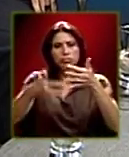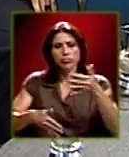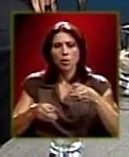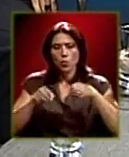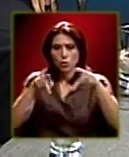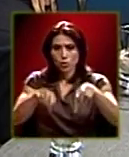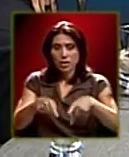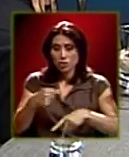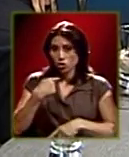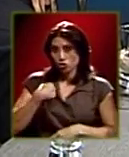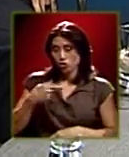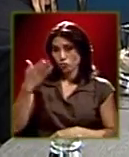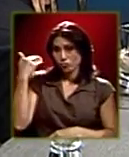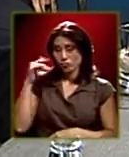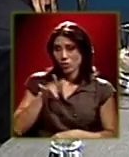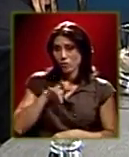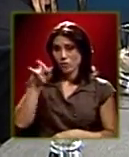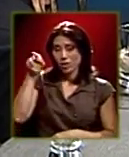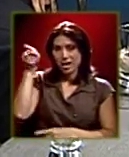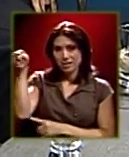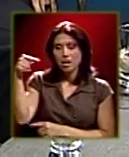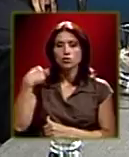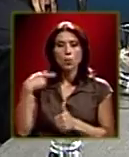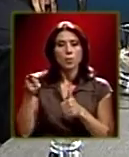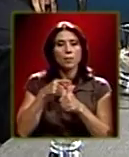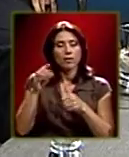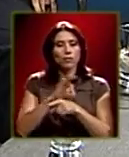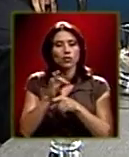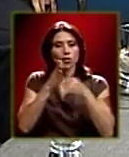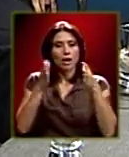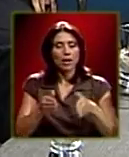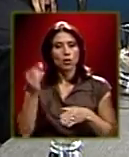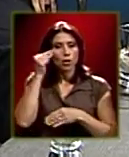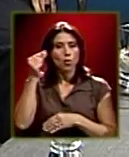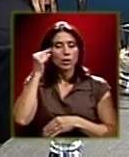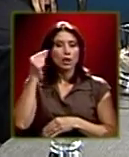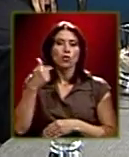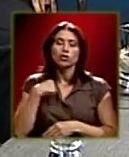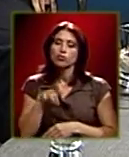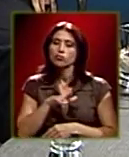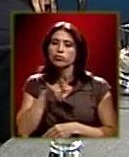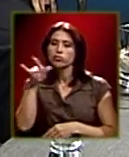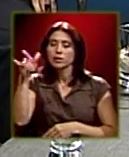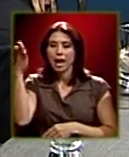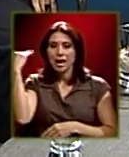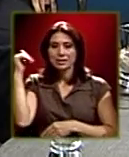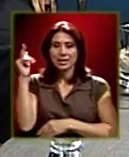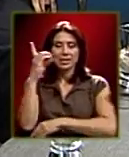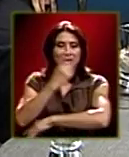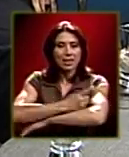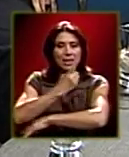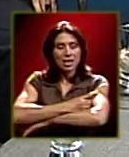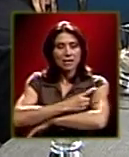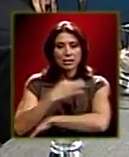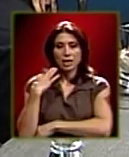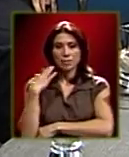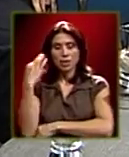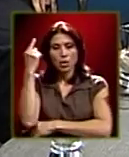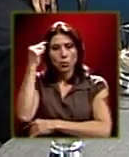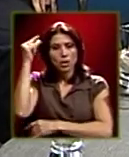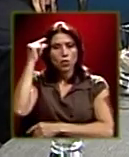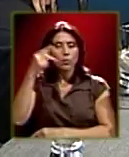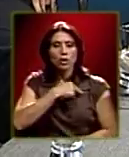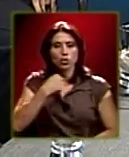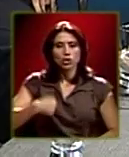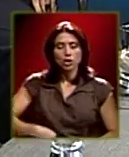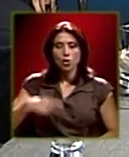ser prácticamente el primer funcionario de gobierno que estuve allá hace 15 días, invitado por el gobierno chino